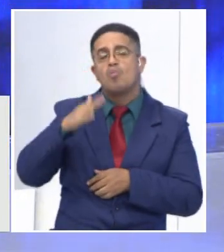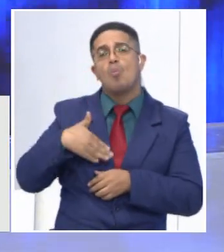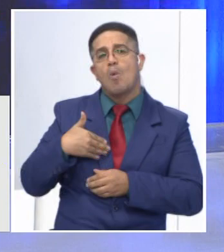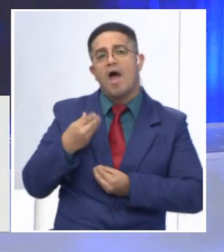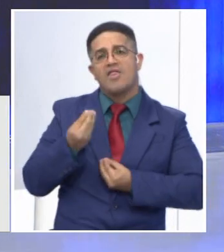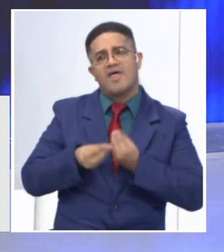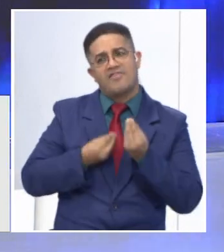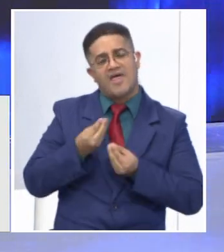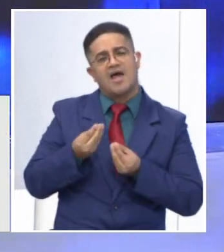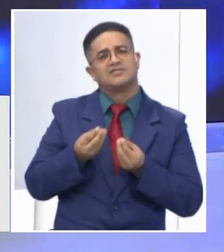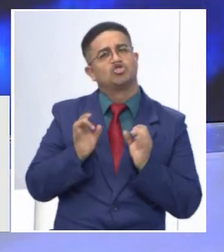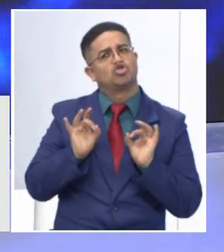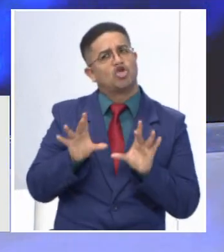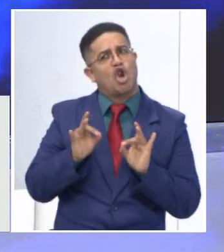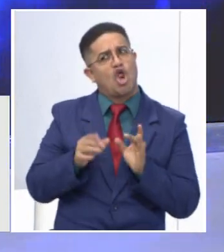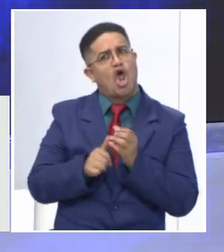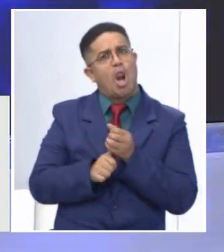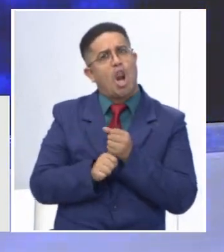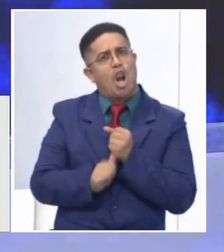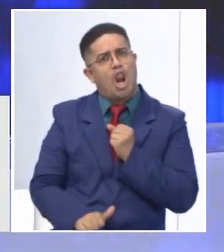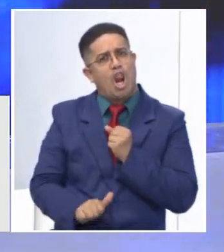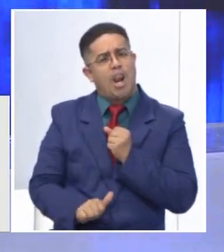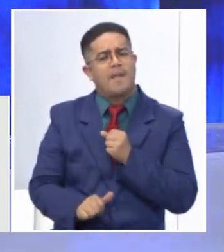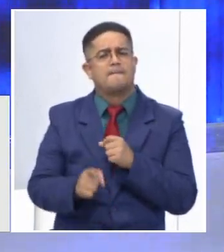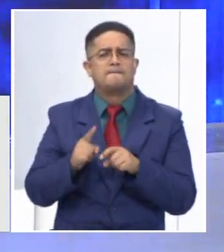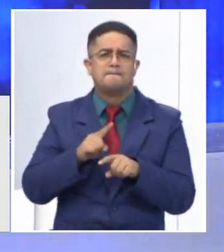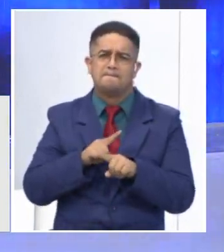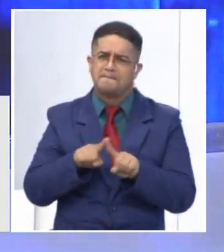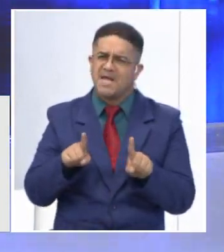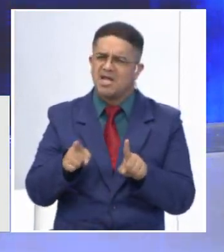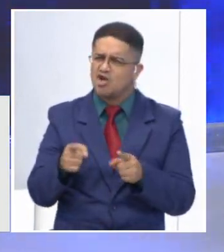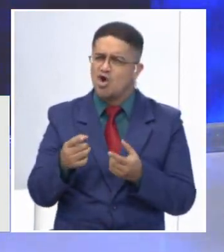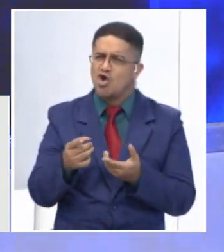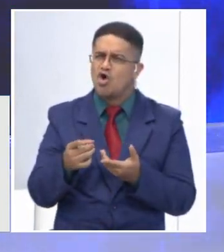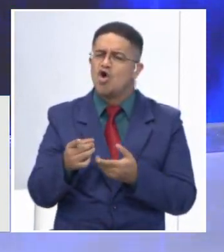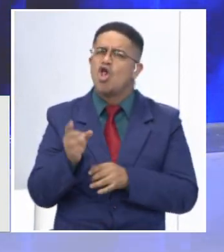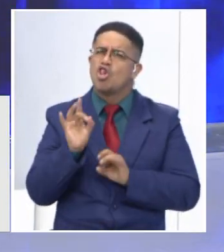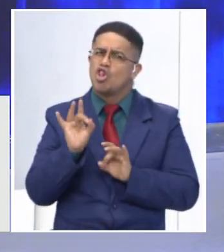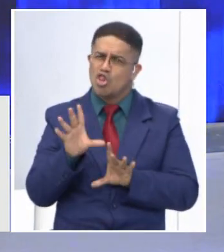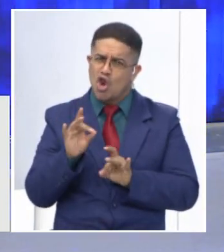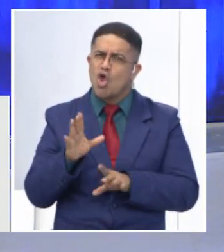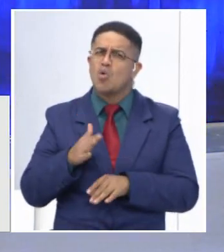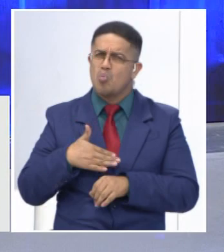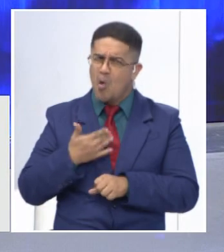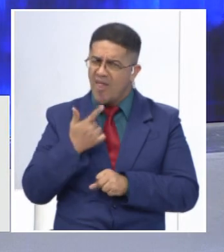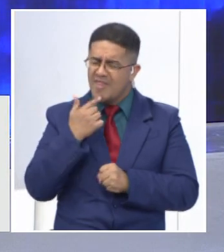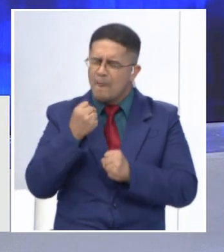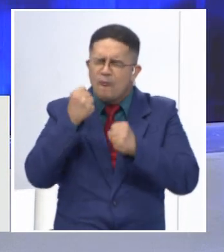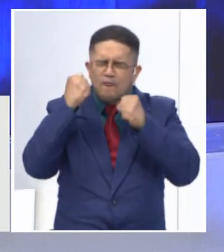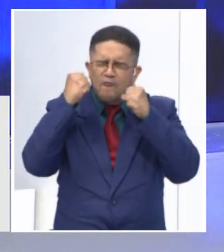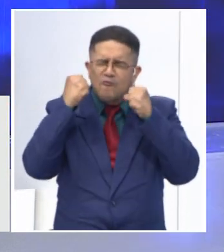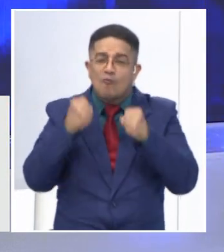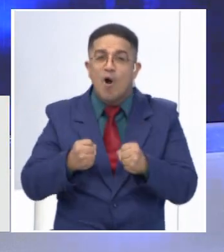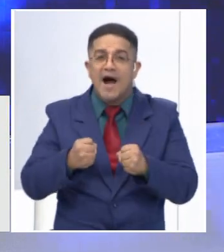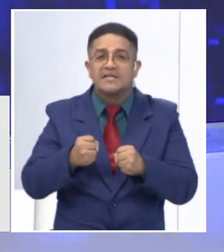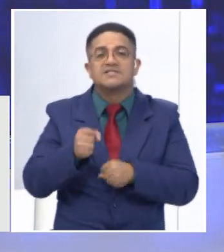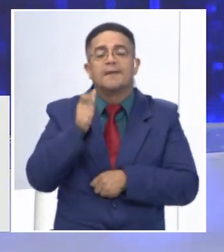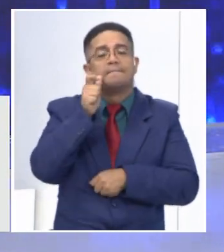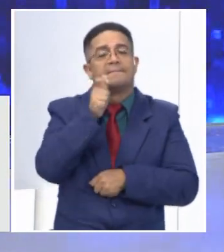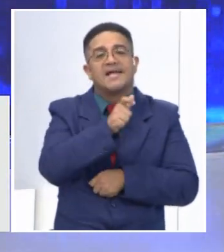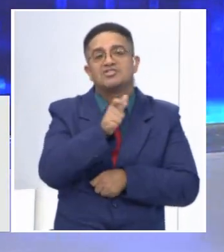la defecación. Quisiera saber qué tan agudo puede ser este dolor. ¿Puede ser incapacitante? ¿Puede llevar al paciente a